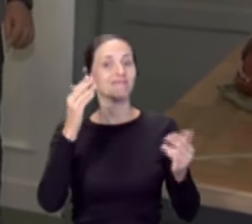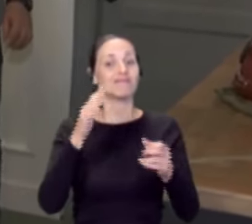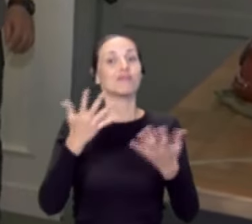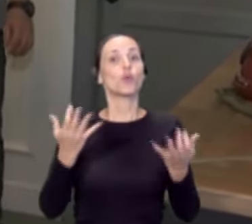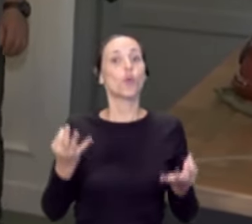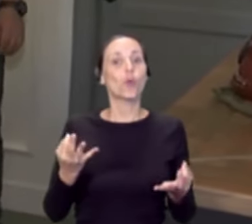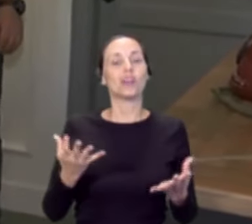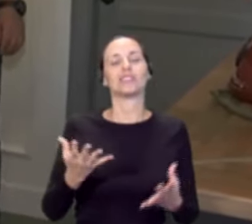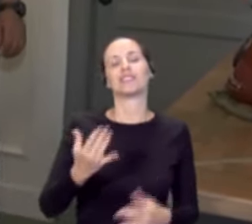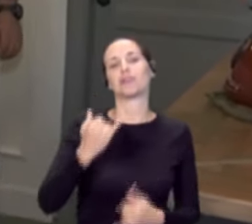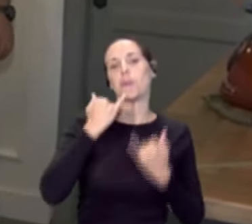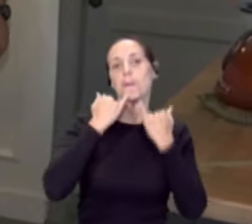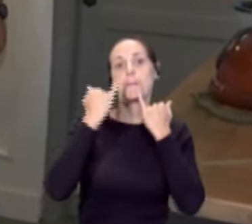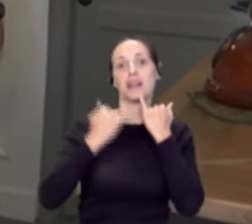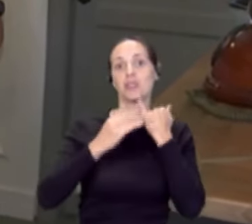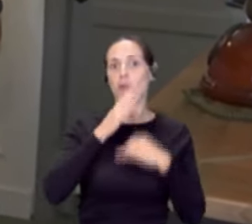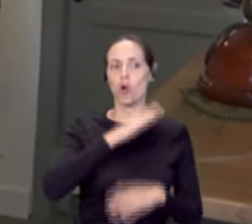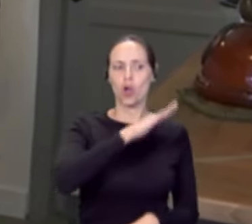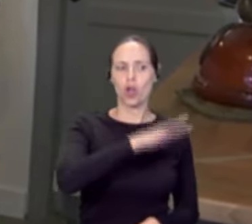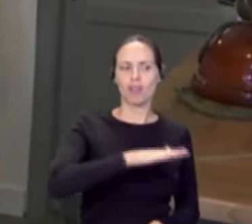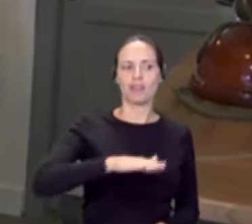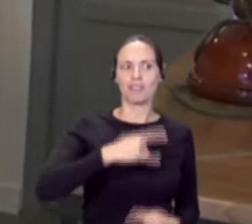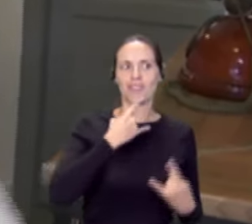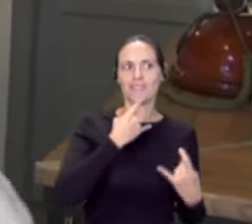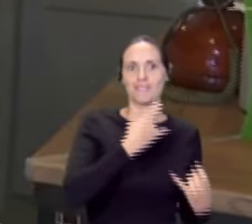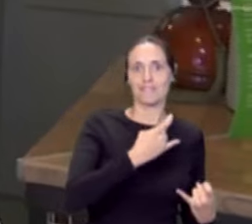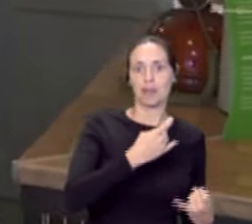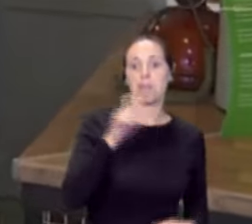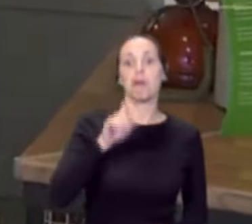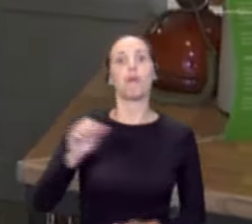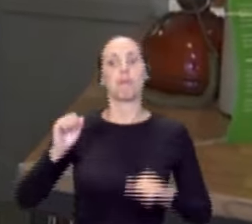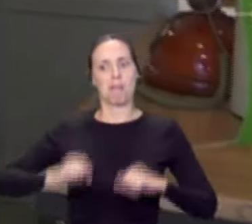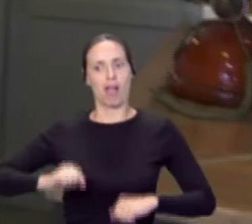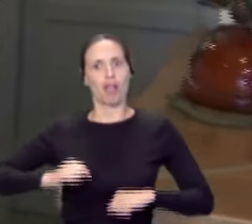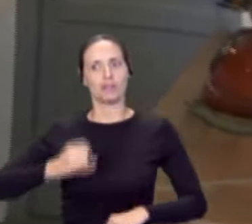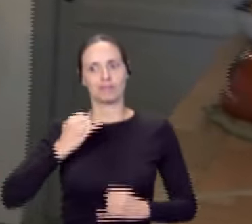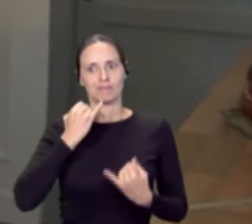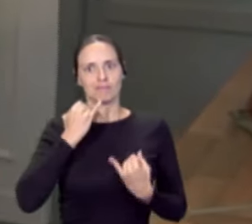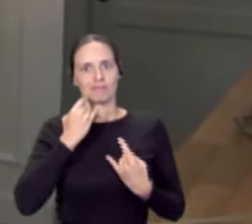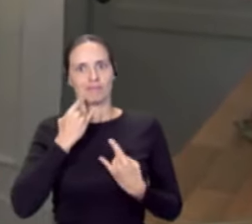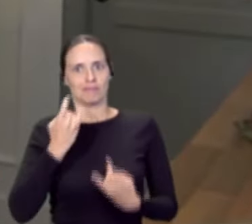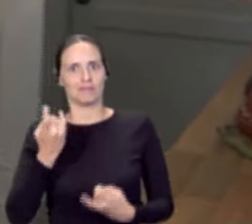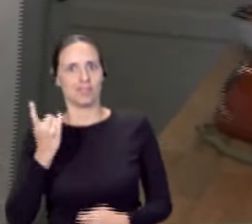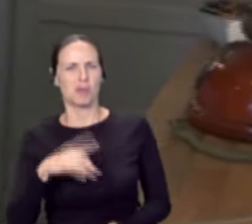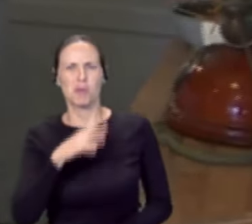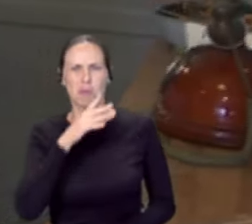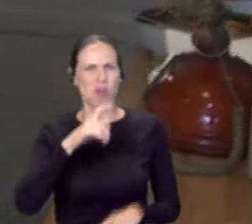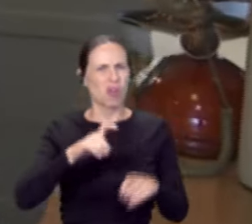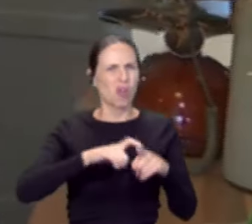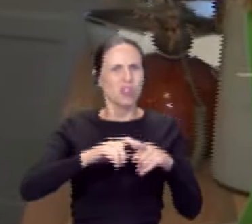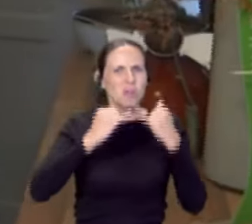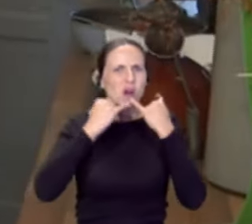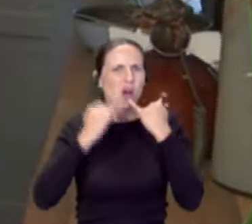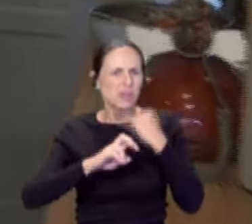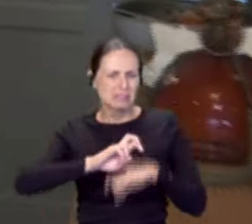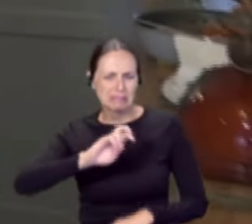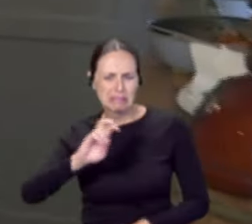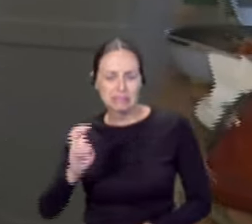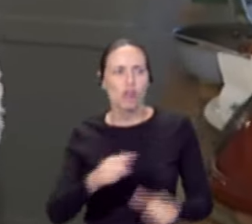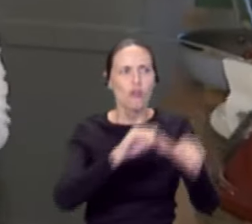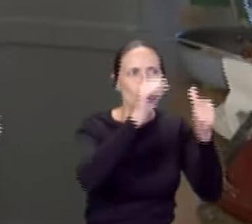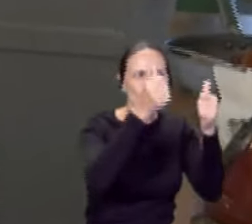que gusta tanto a niños como a mayores. Tiene infinita variedad de formas y